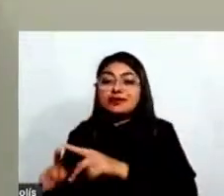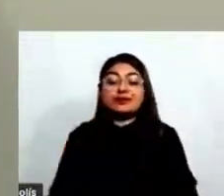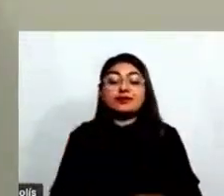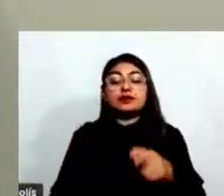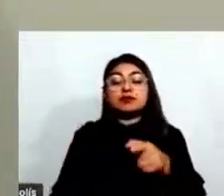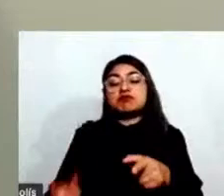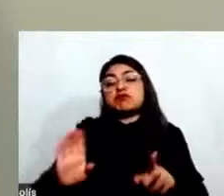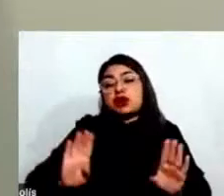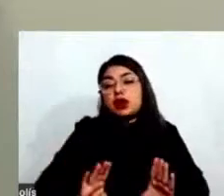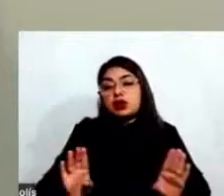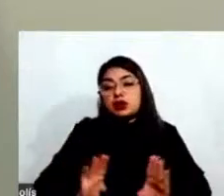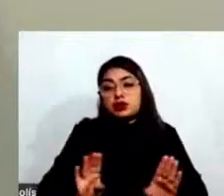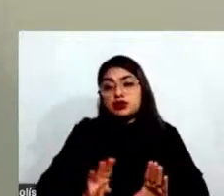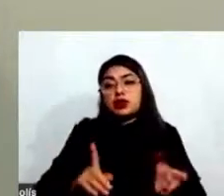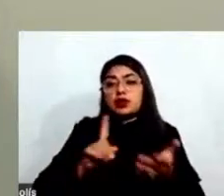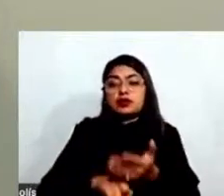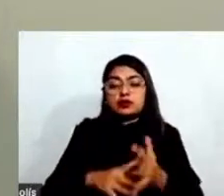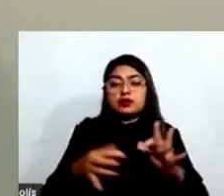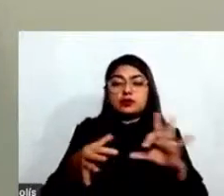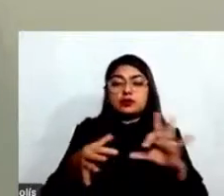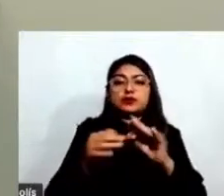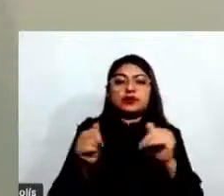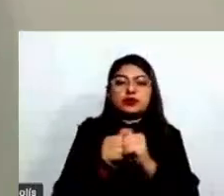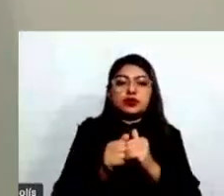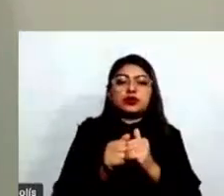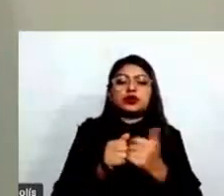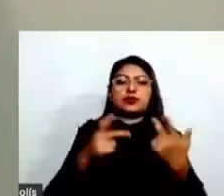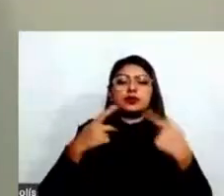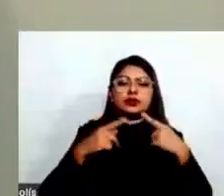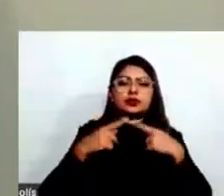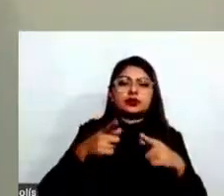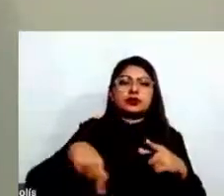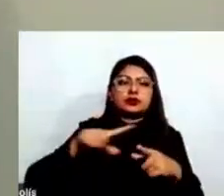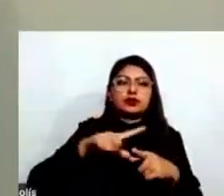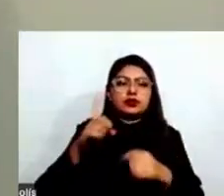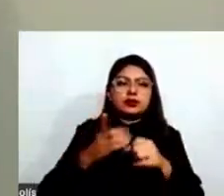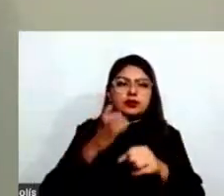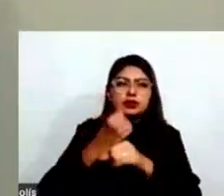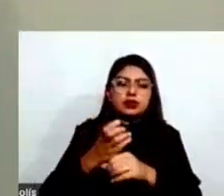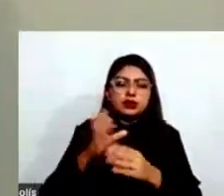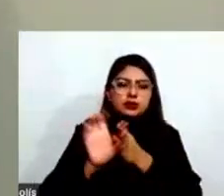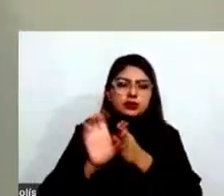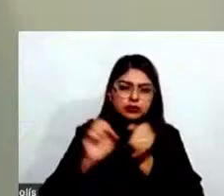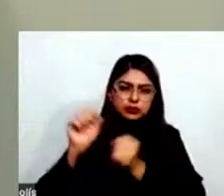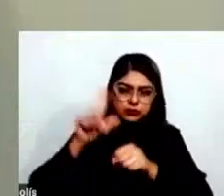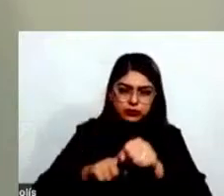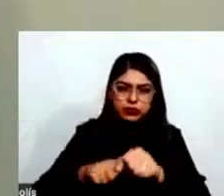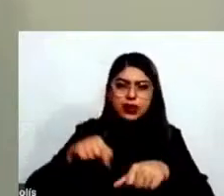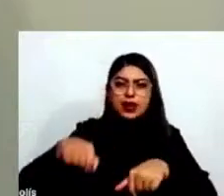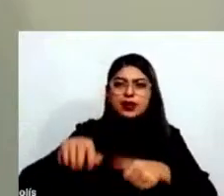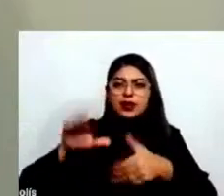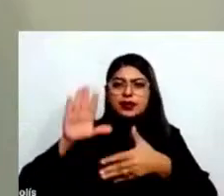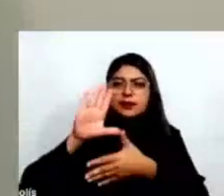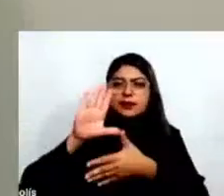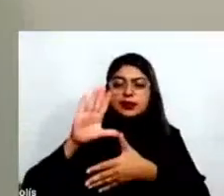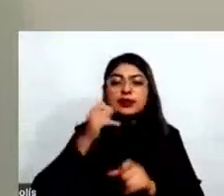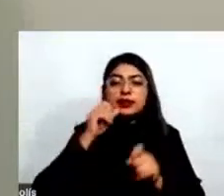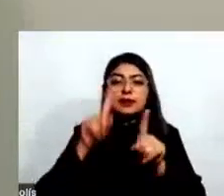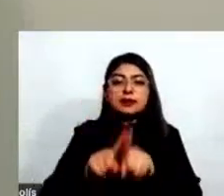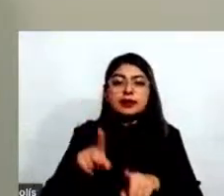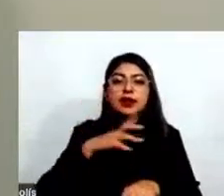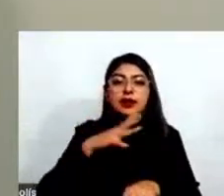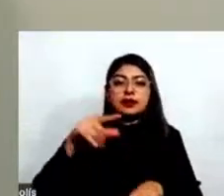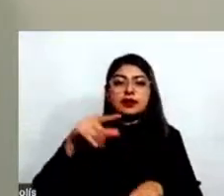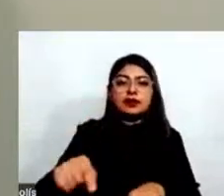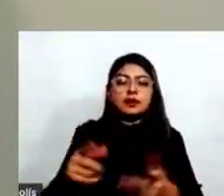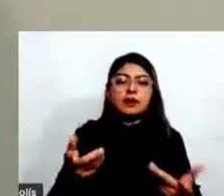de las democracias constitucionales en nuestro continente y, por supuesto, de procedencia también suele coincidirse